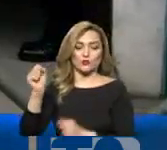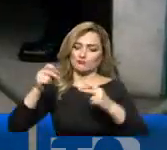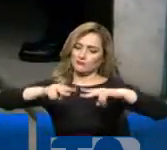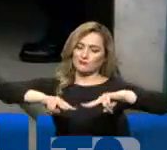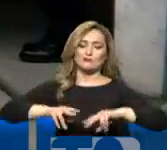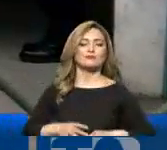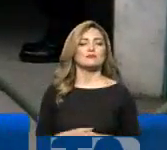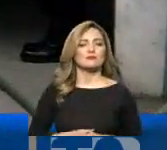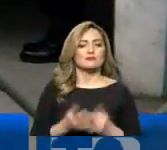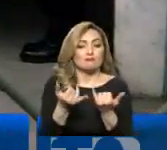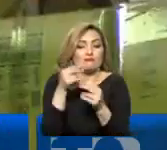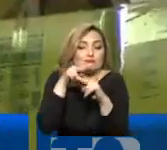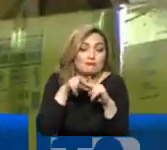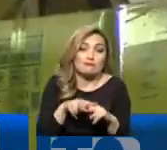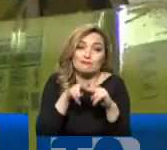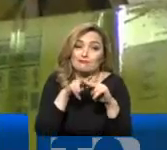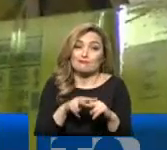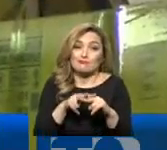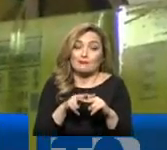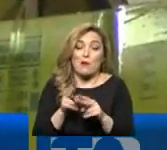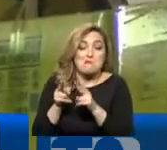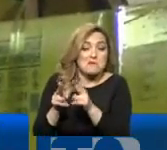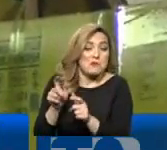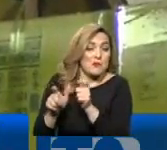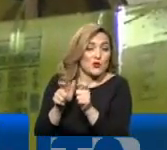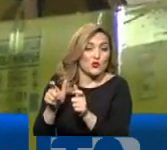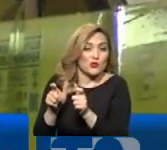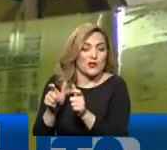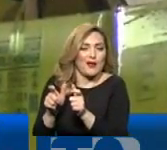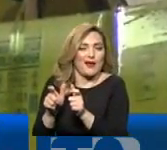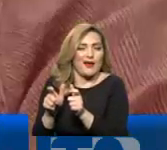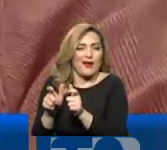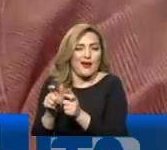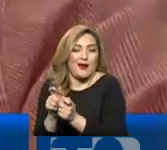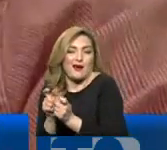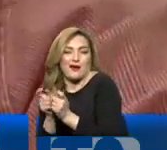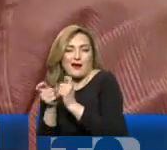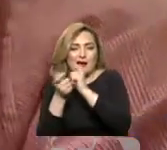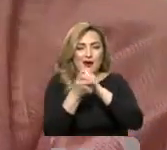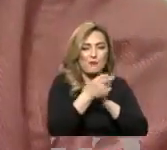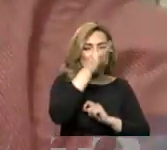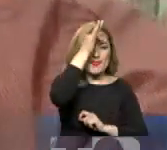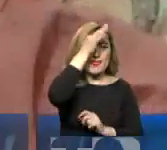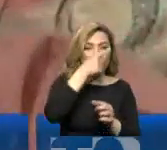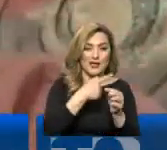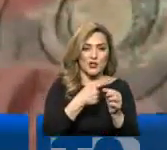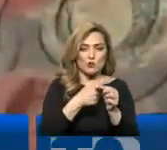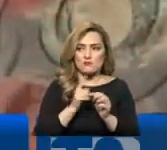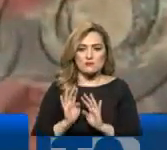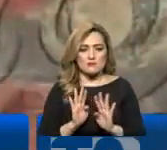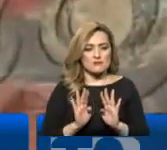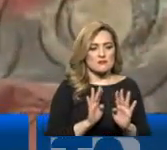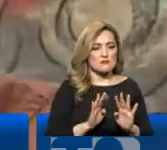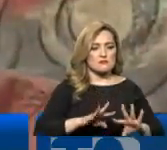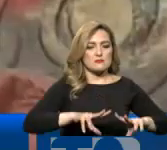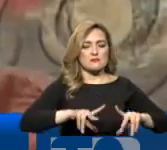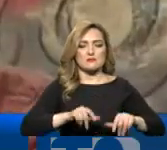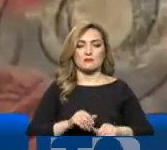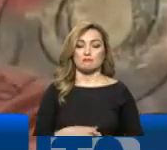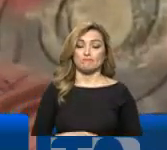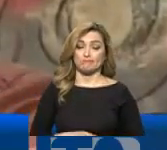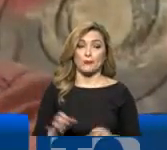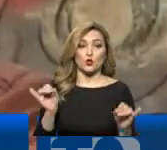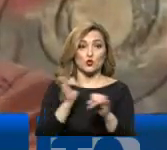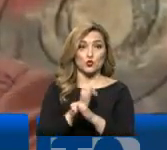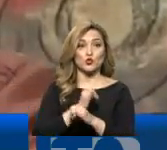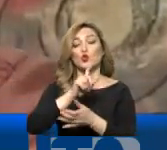está verificando si esta misma red migró a los hospitales de Quito. Sí, yo creo que se repiten y esa información también consta en el CERCOP. Estamos